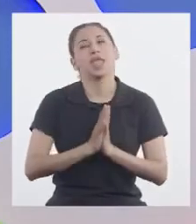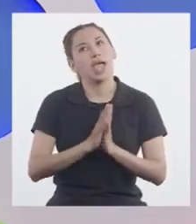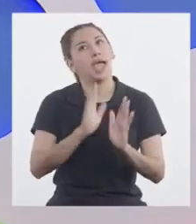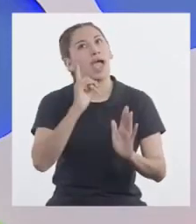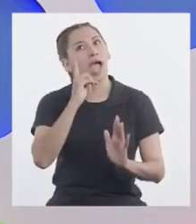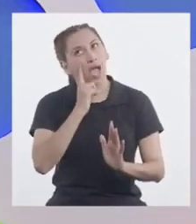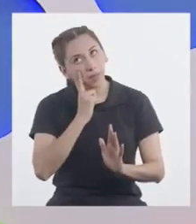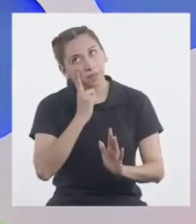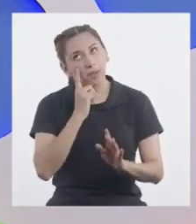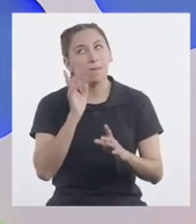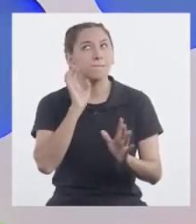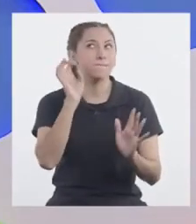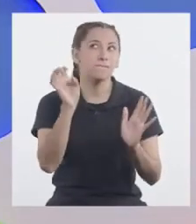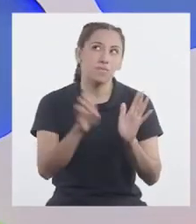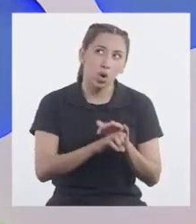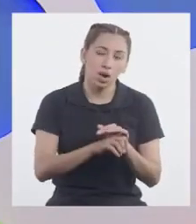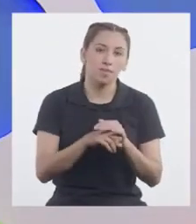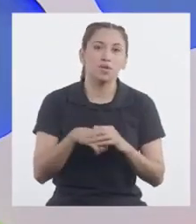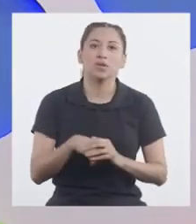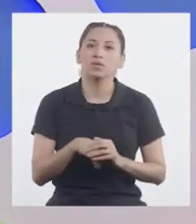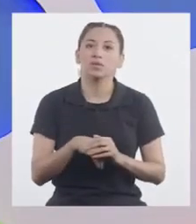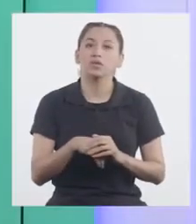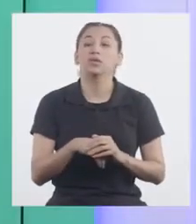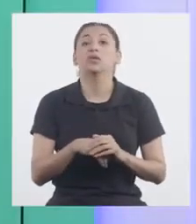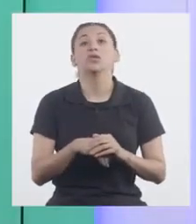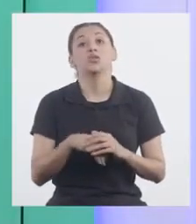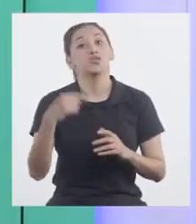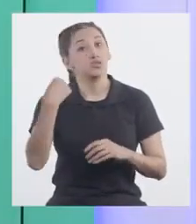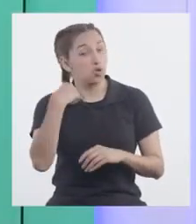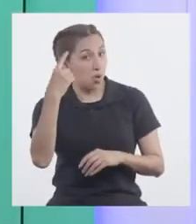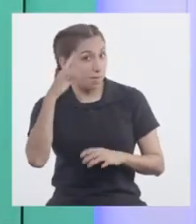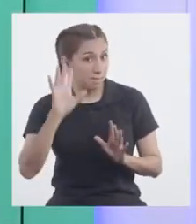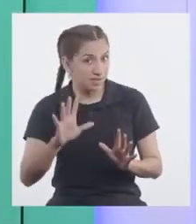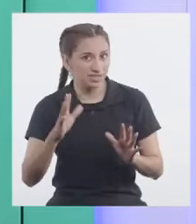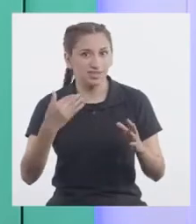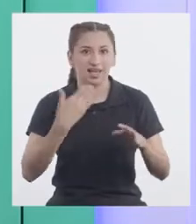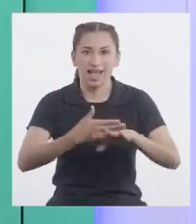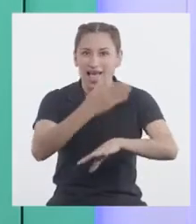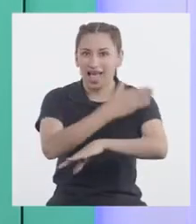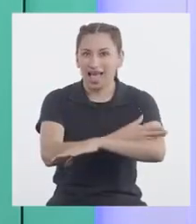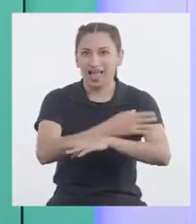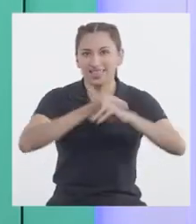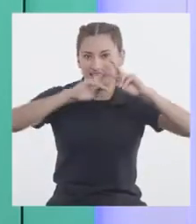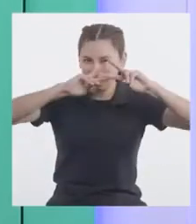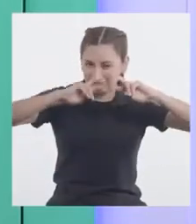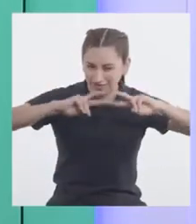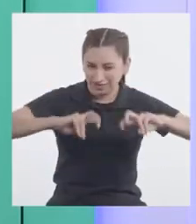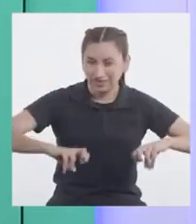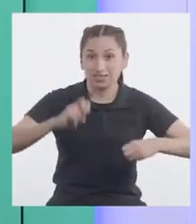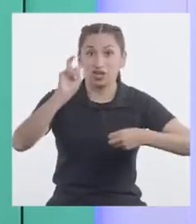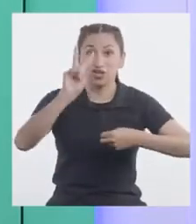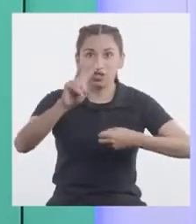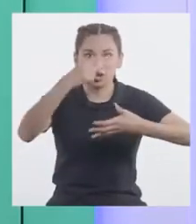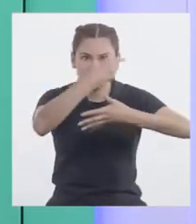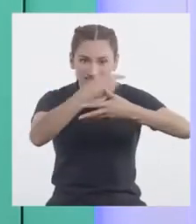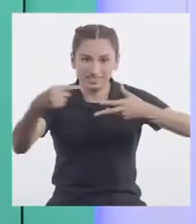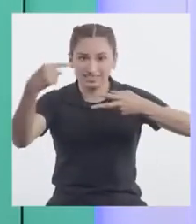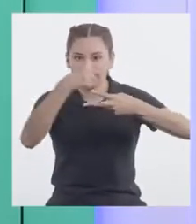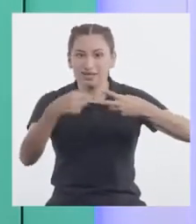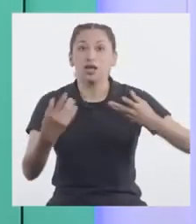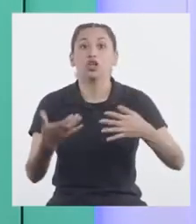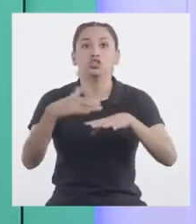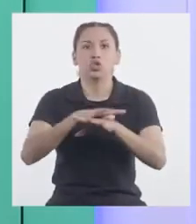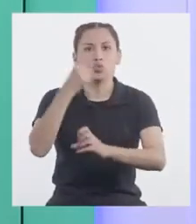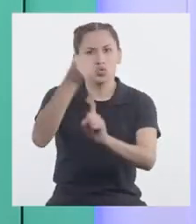ver, por ejemplo, yo creo que lo que se ha investigado a lo largo de estas 2 semanas sobre la